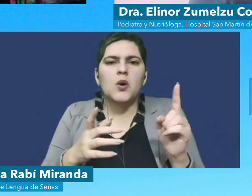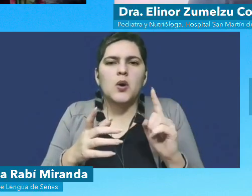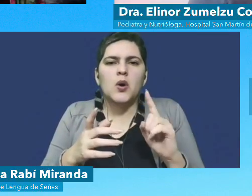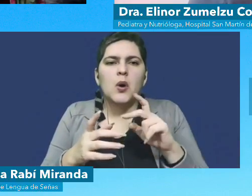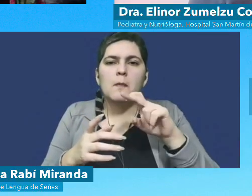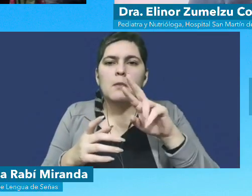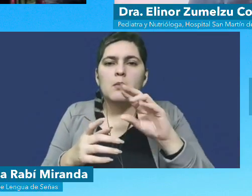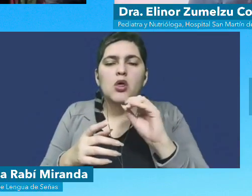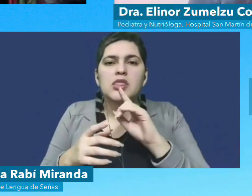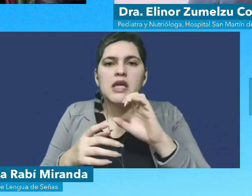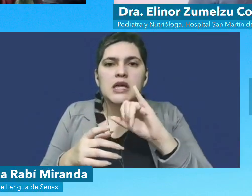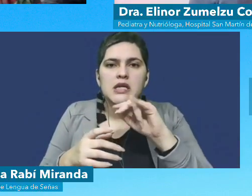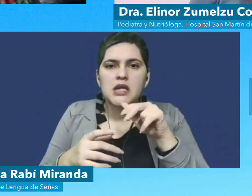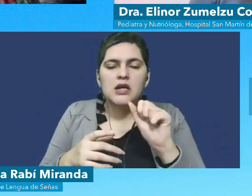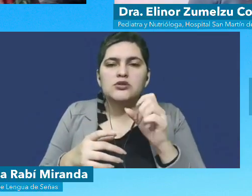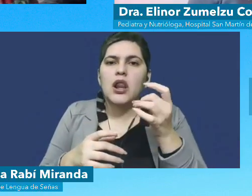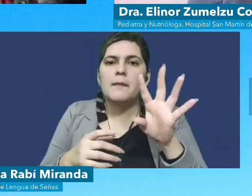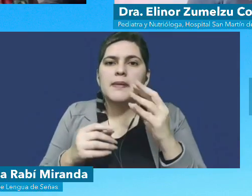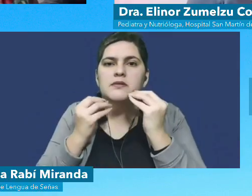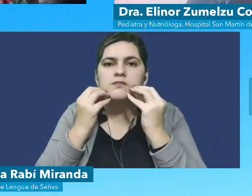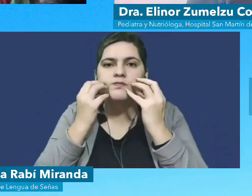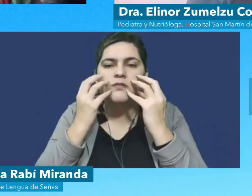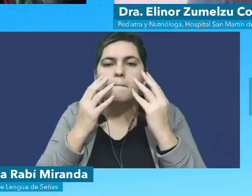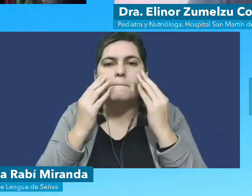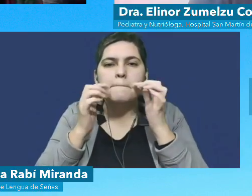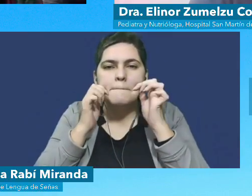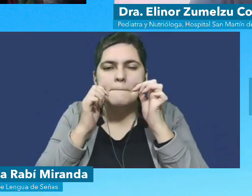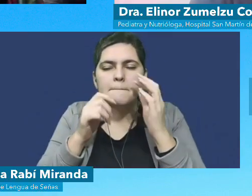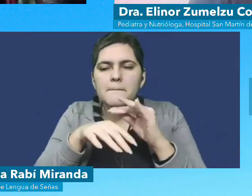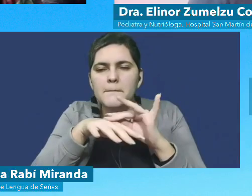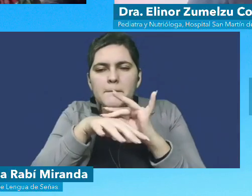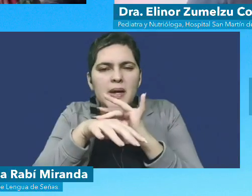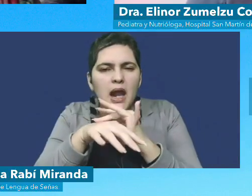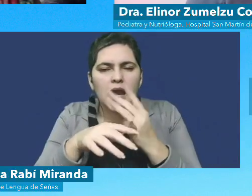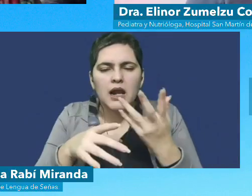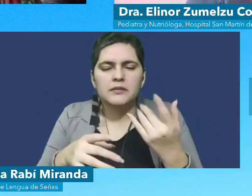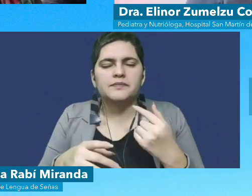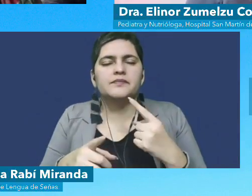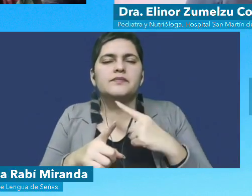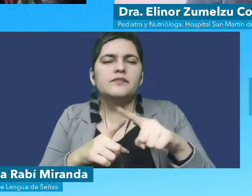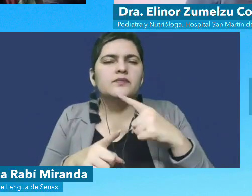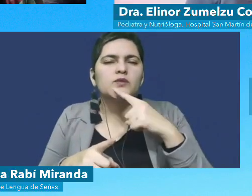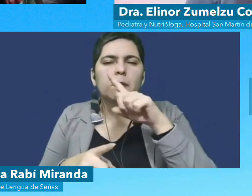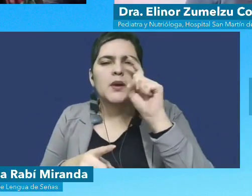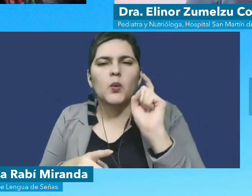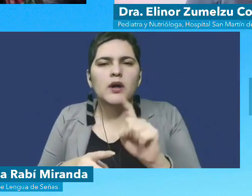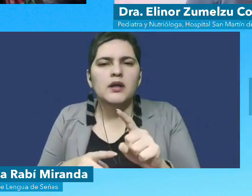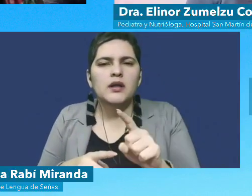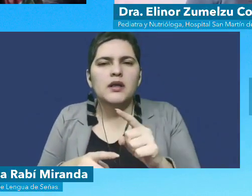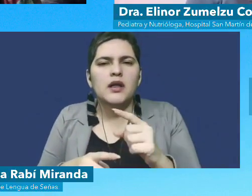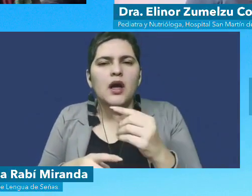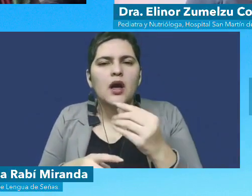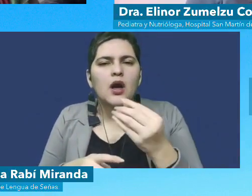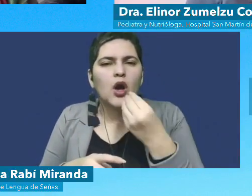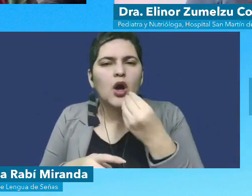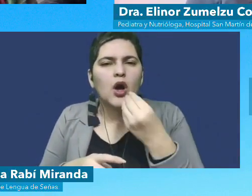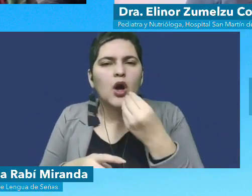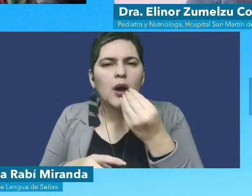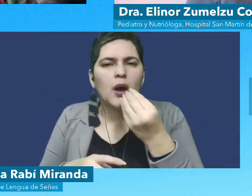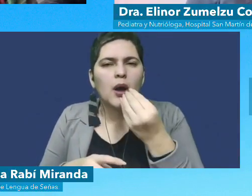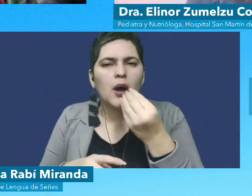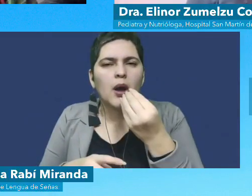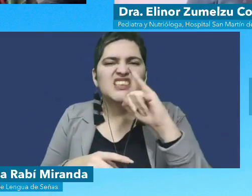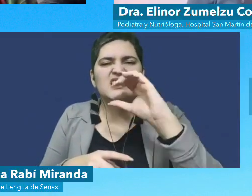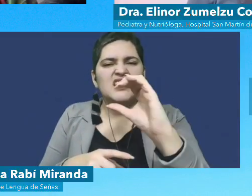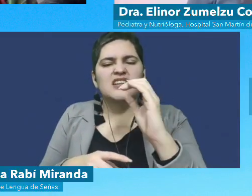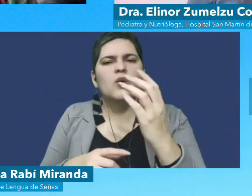dermatológica. Doctora, para ir cerrando, Verónica Céspedes hace una pregunta muy específica. ¿En qué alimentos se encuentra el zinc? El